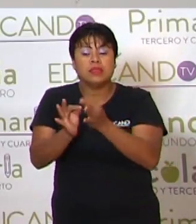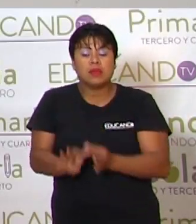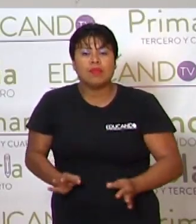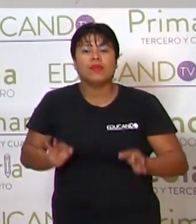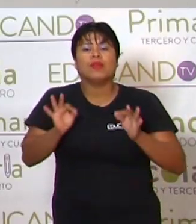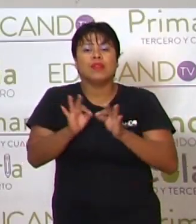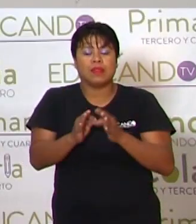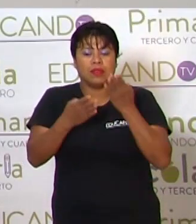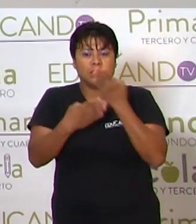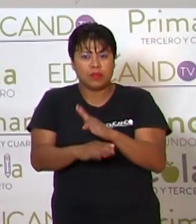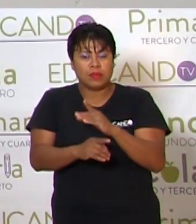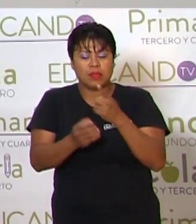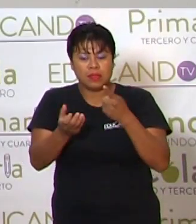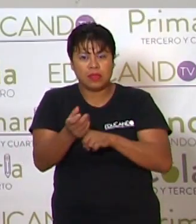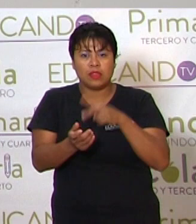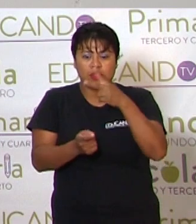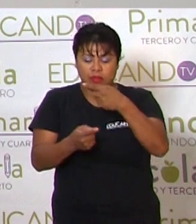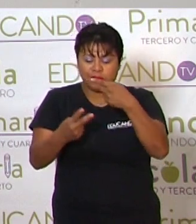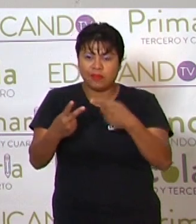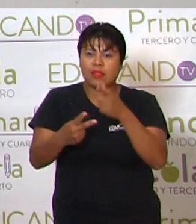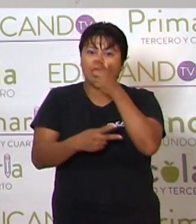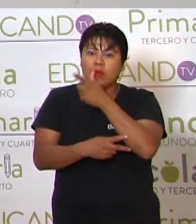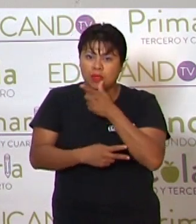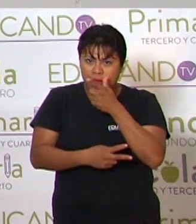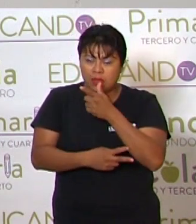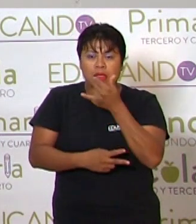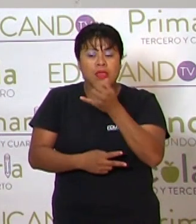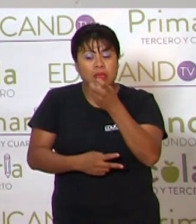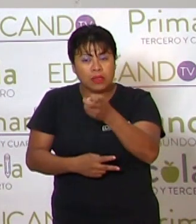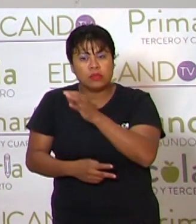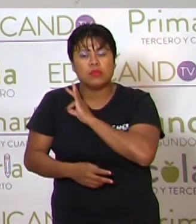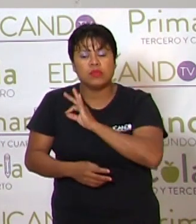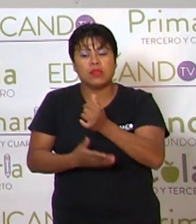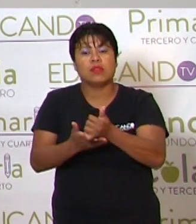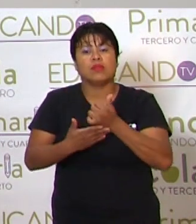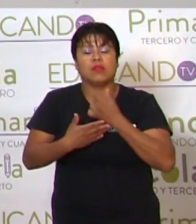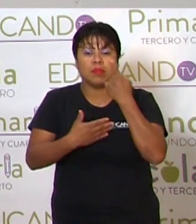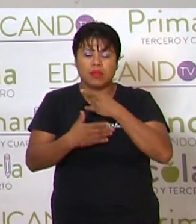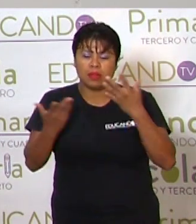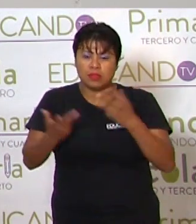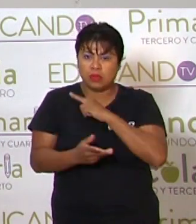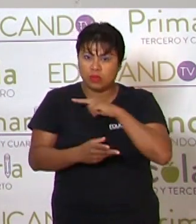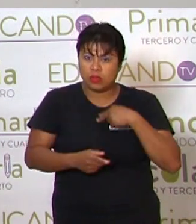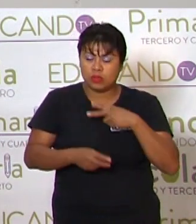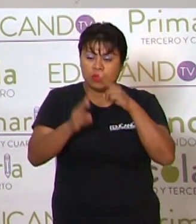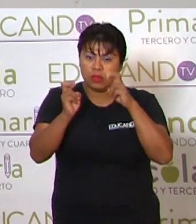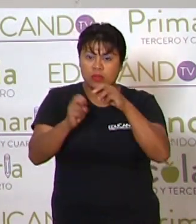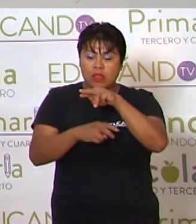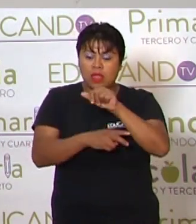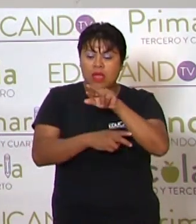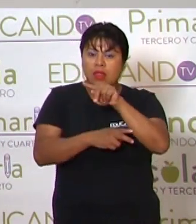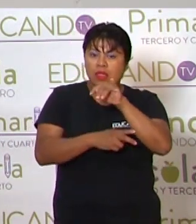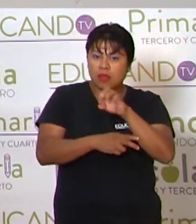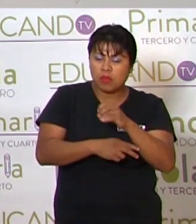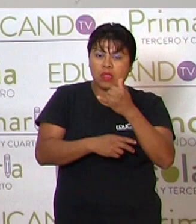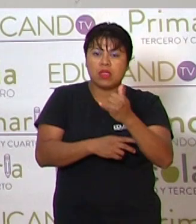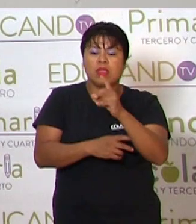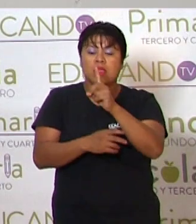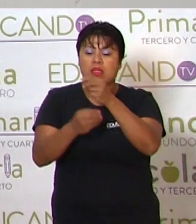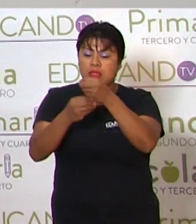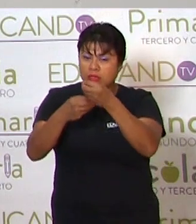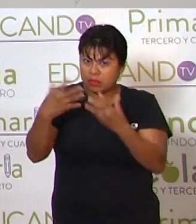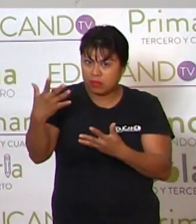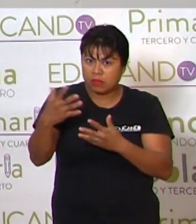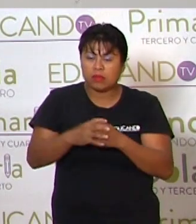importantes dentro de estos dos tipos de lenguaje y que nos van a ayudar a hacer nuestros textos narrativos y nuestros textos